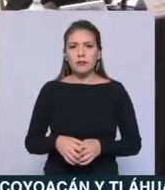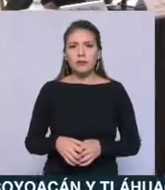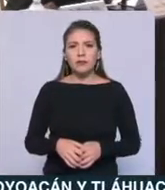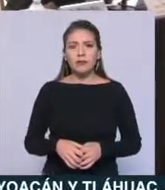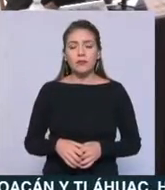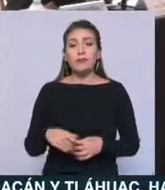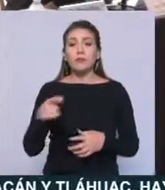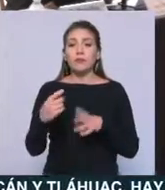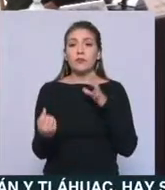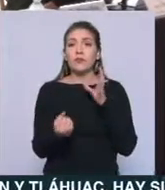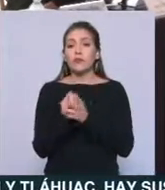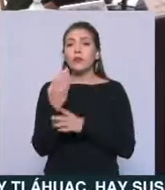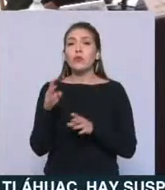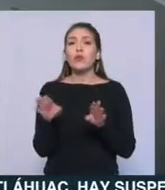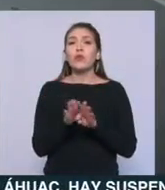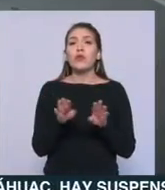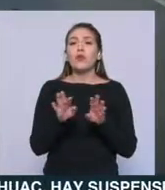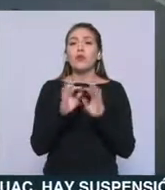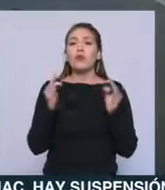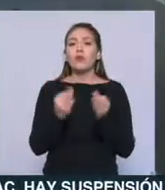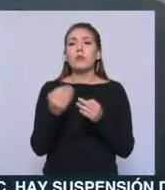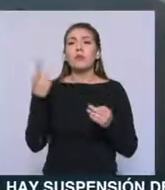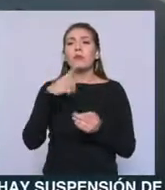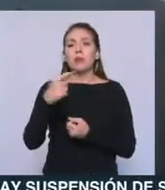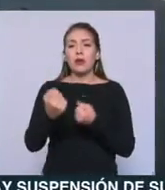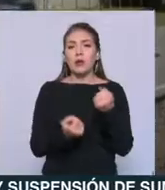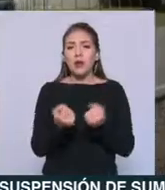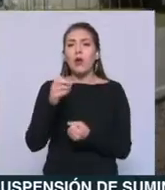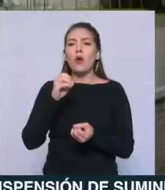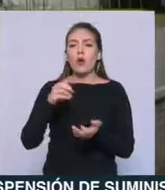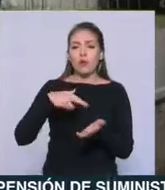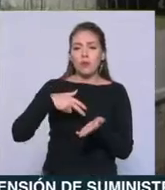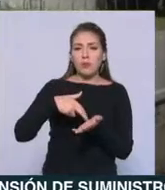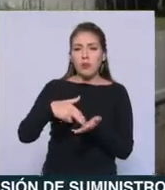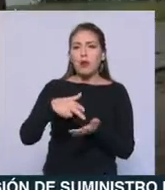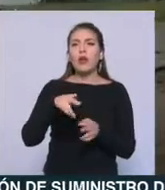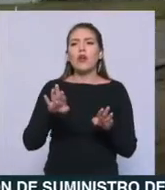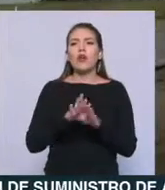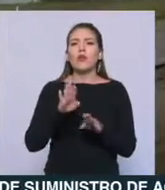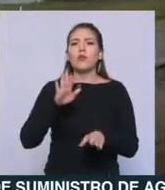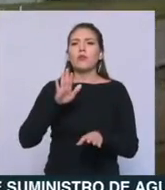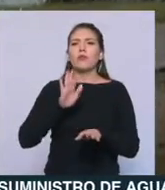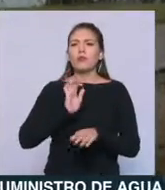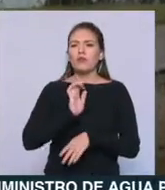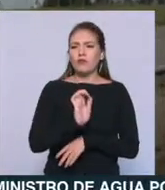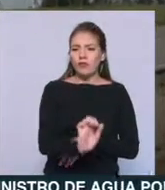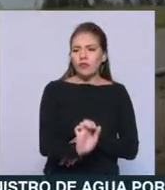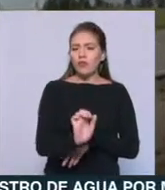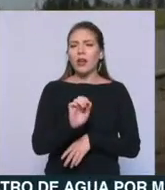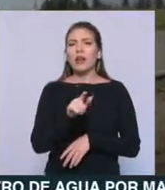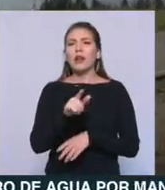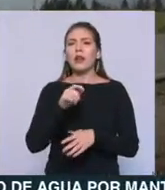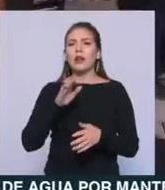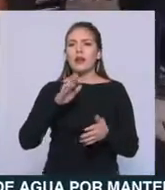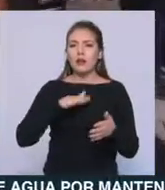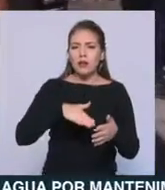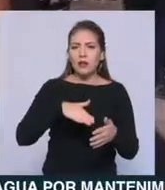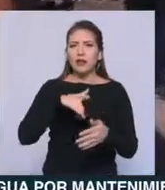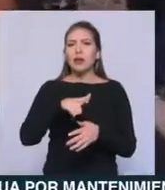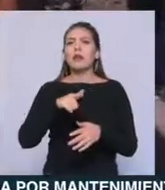implementarse estándares de protección a peatones y el sistema de frenado autónomo de emergencia en todos los autos nuevos, se salvaría la vida